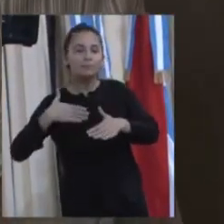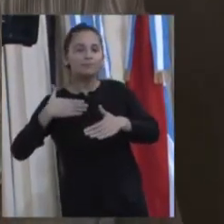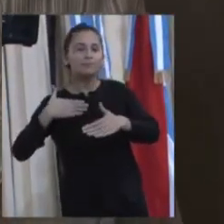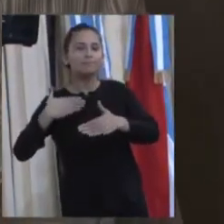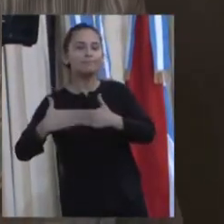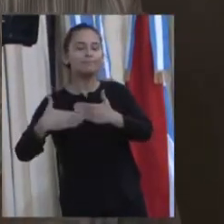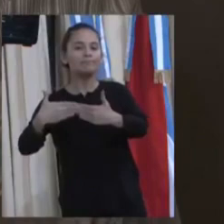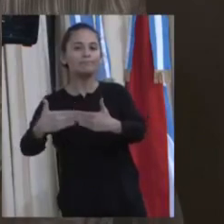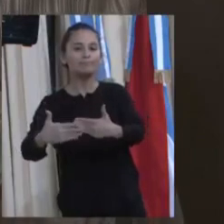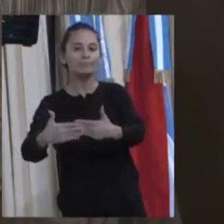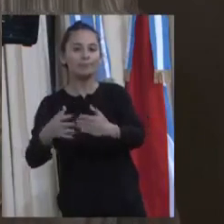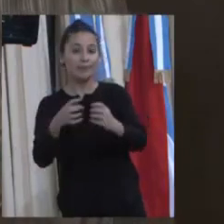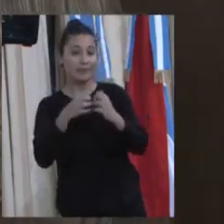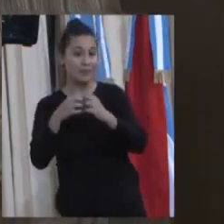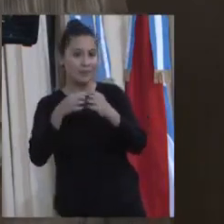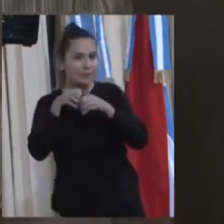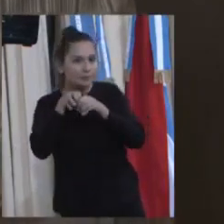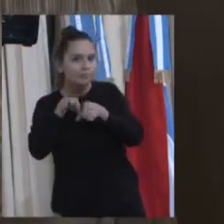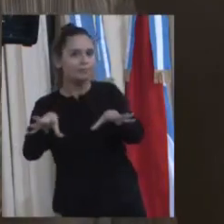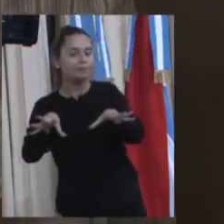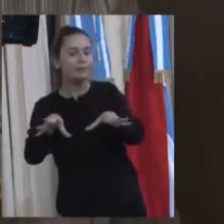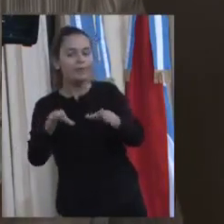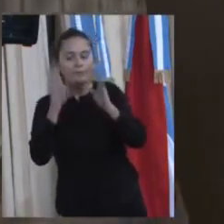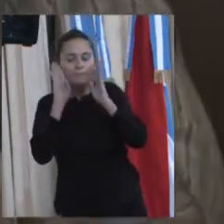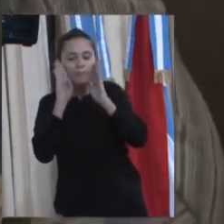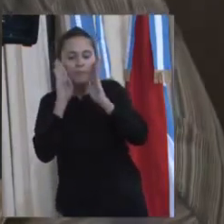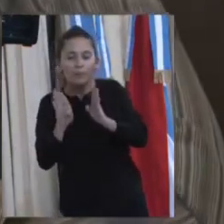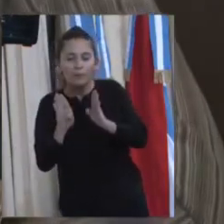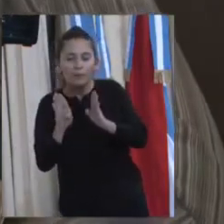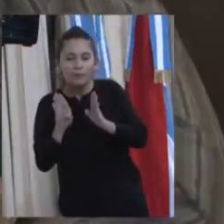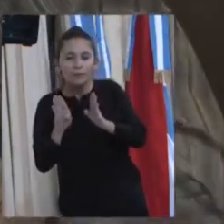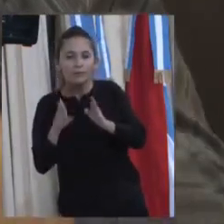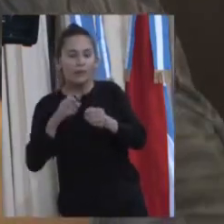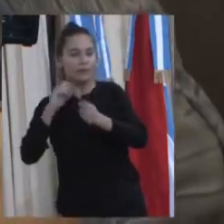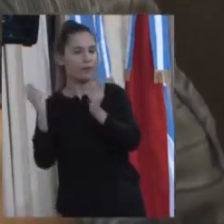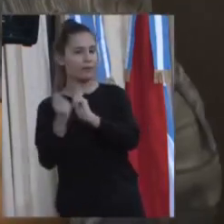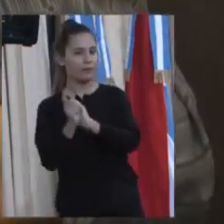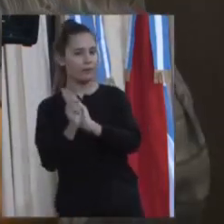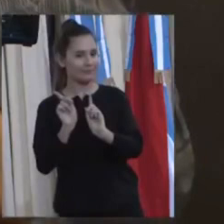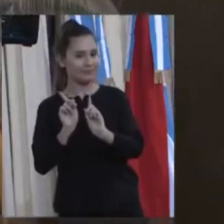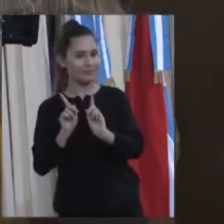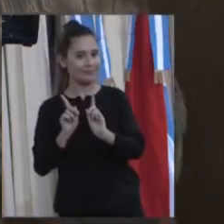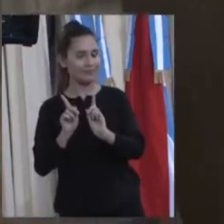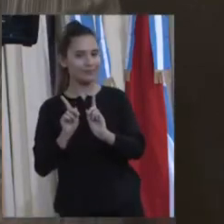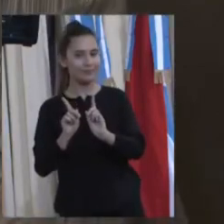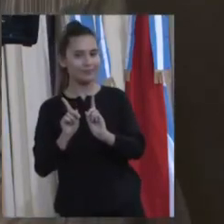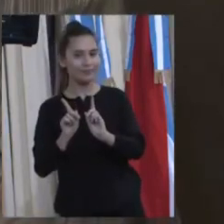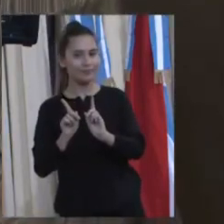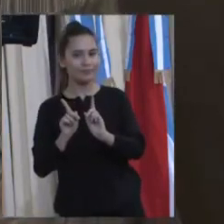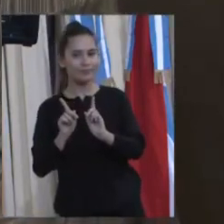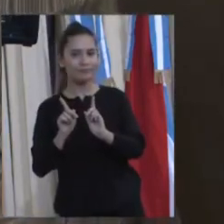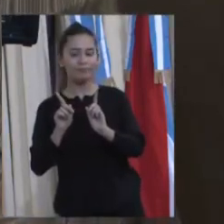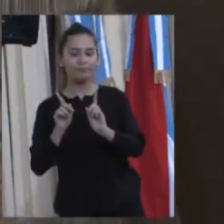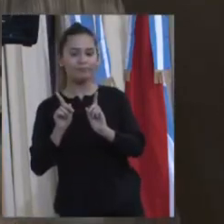desplazamiento de esos debates que ya no van a estar solamente signados por la reforma, sino que